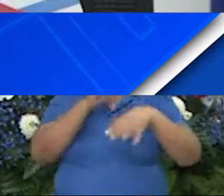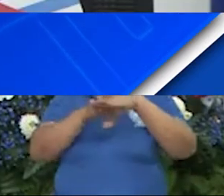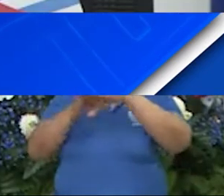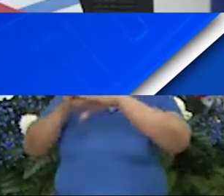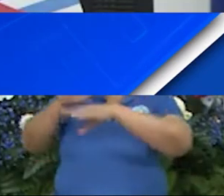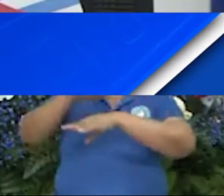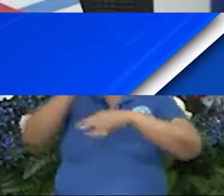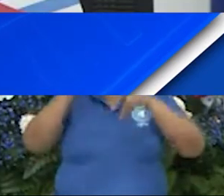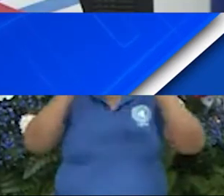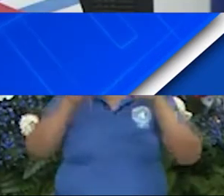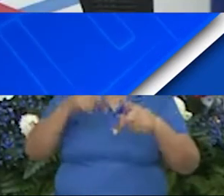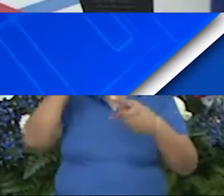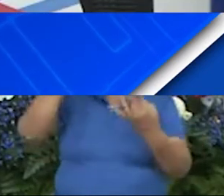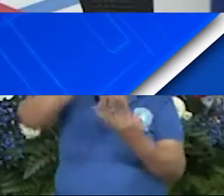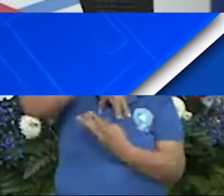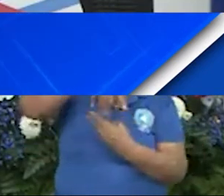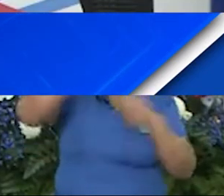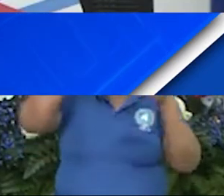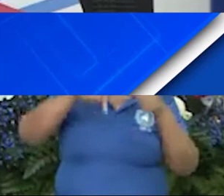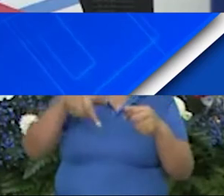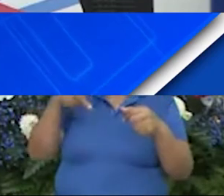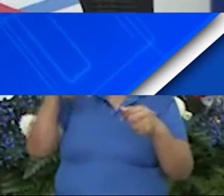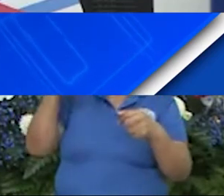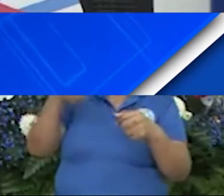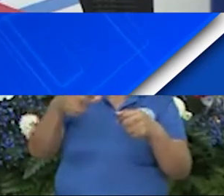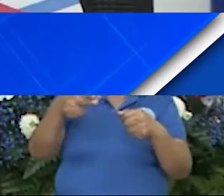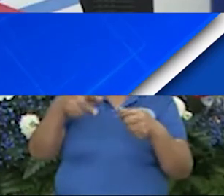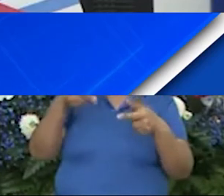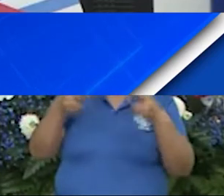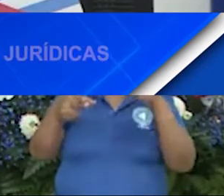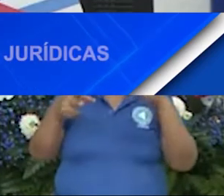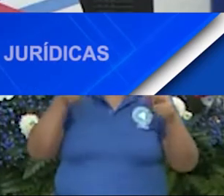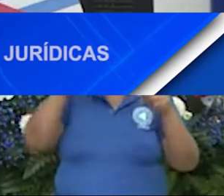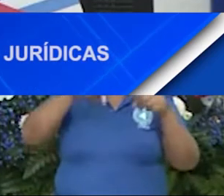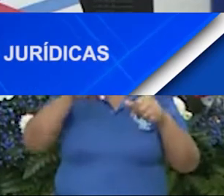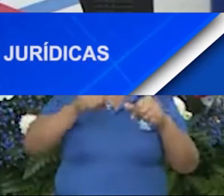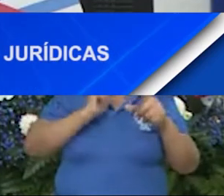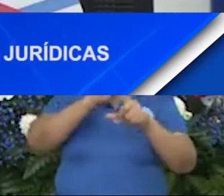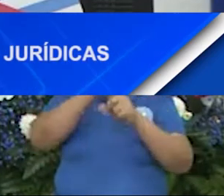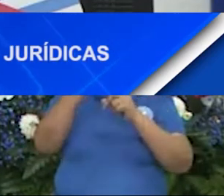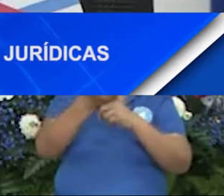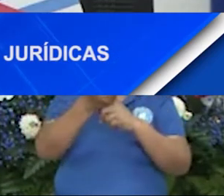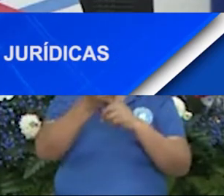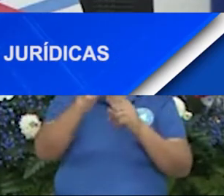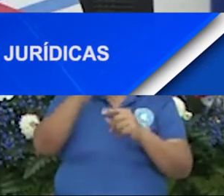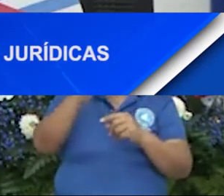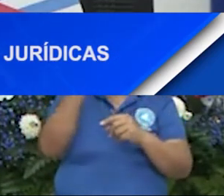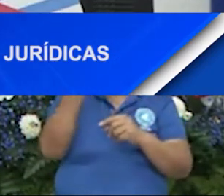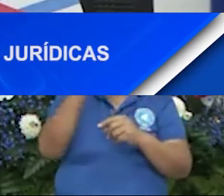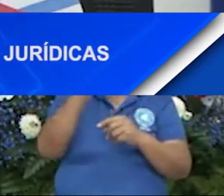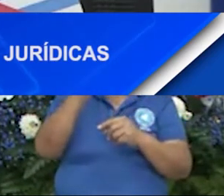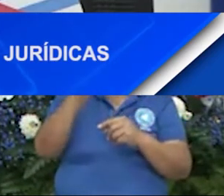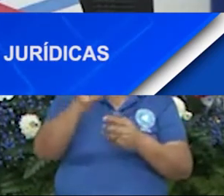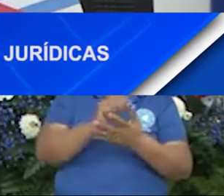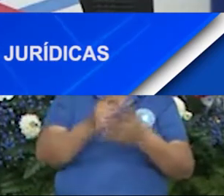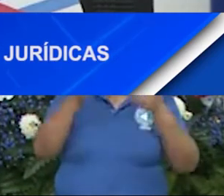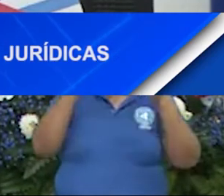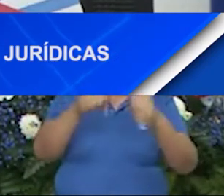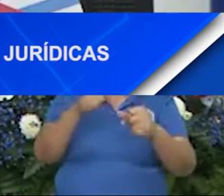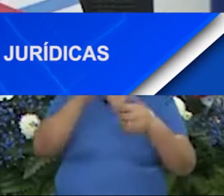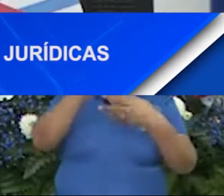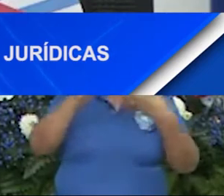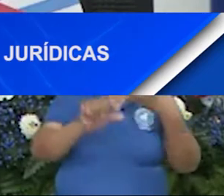las autoridades relacionadas sobre la cancelación de estos organismos sin fines de lucro. El decreto